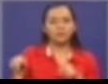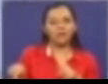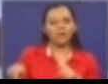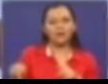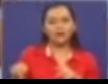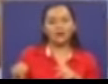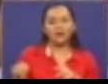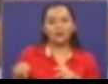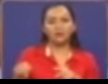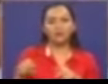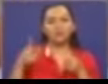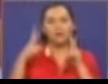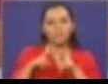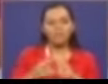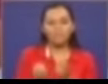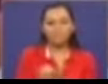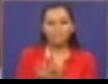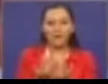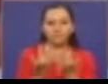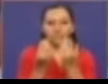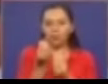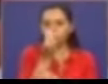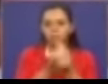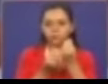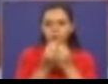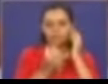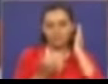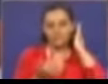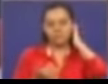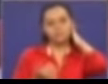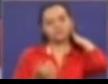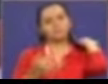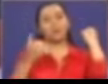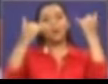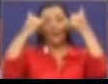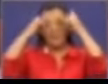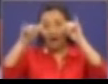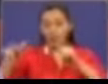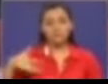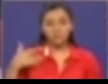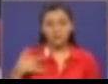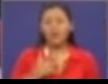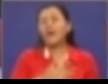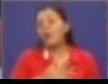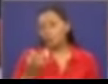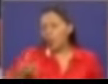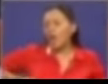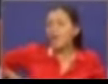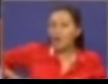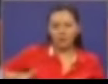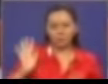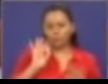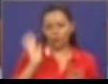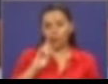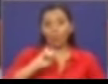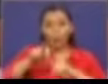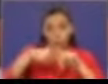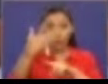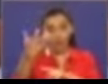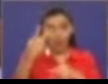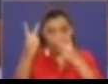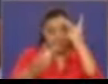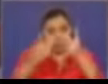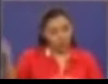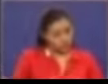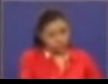y sobre también alimento balanceado. La vaca no siente nada, por si acaso. Así que si alguno quiere visitar el Centro de Desarrollo